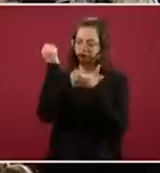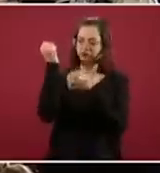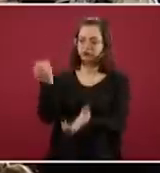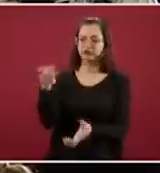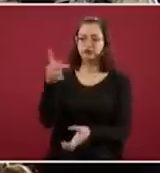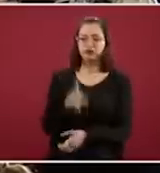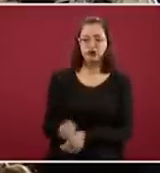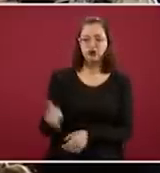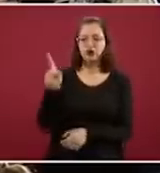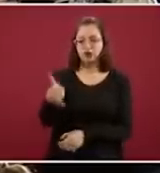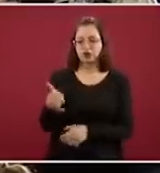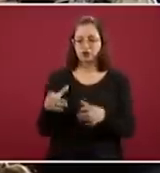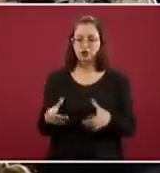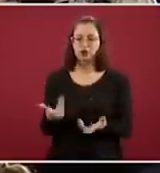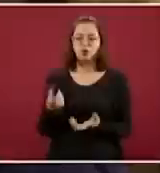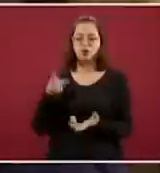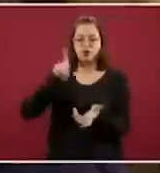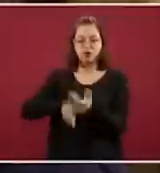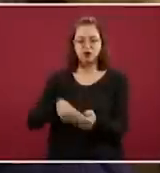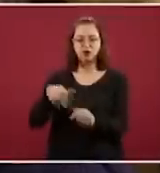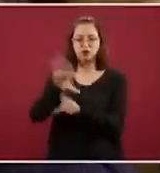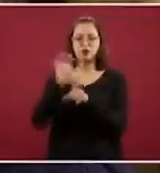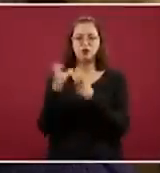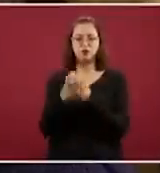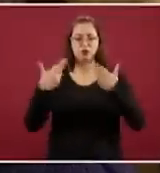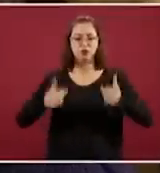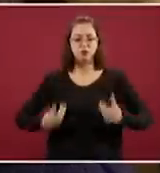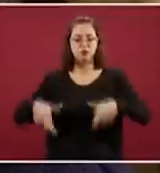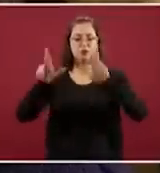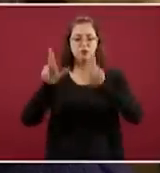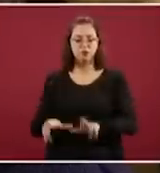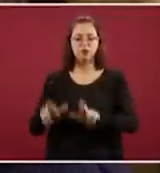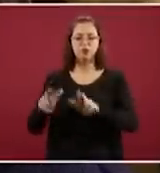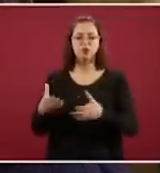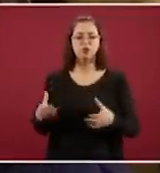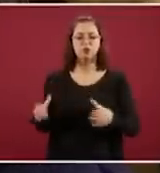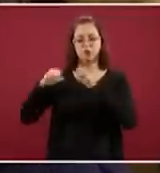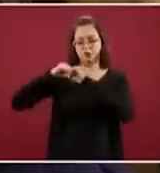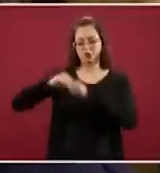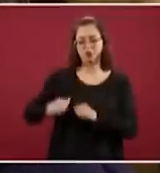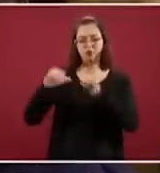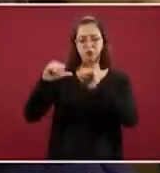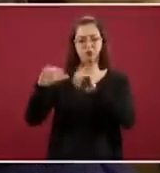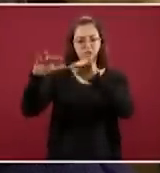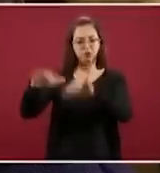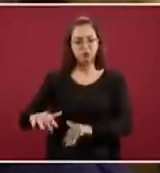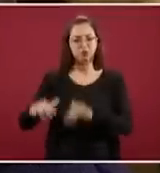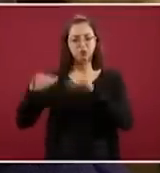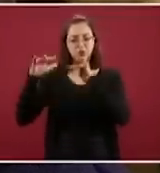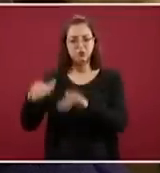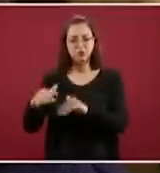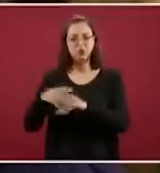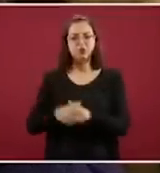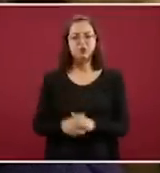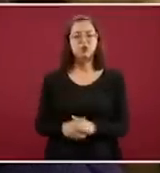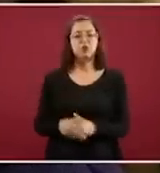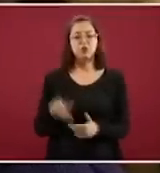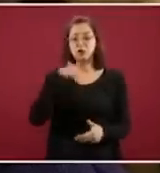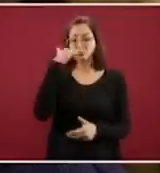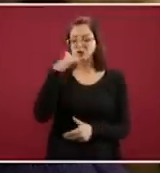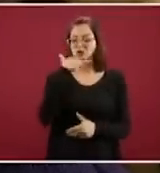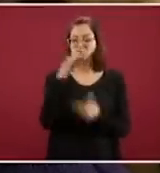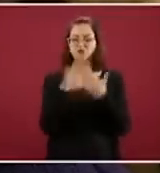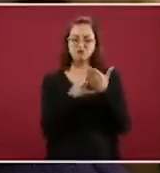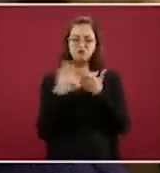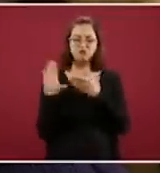a los pueblos mediante su comité de obra nombrado por su asamblea, para evitar más o corrupción.